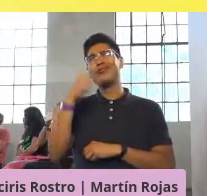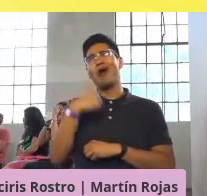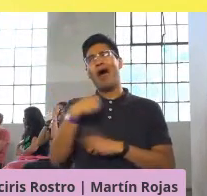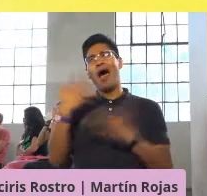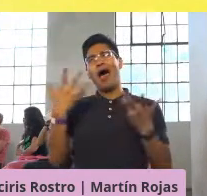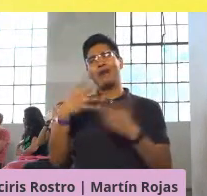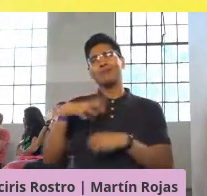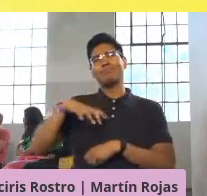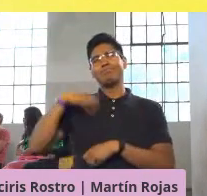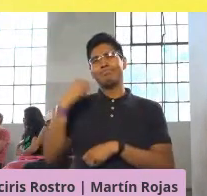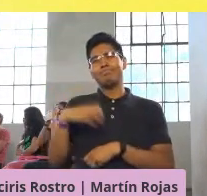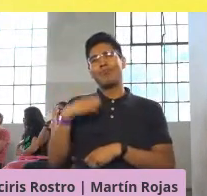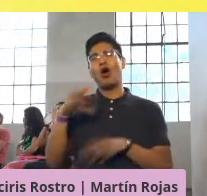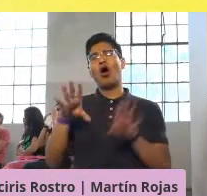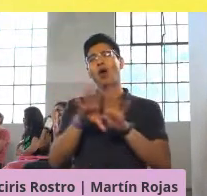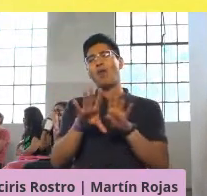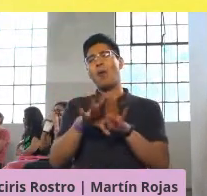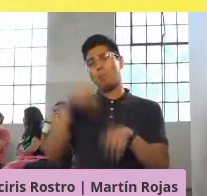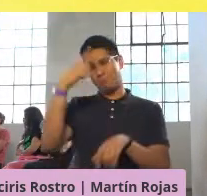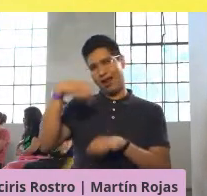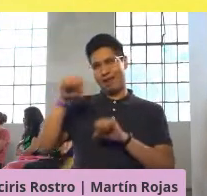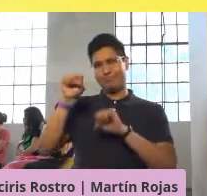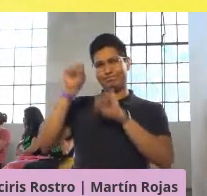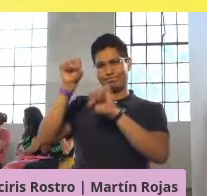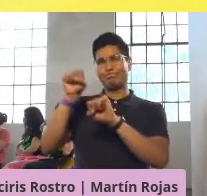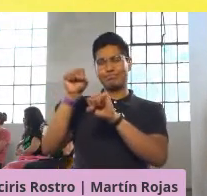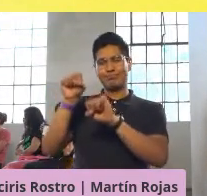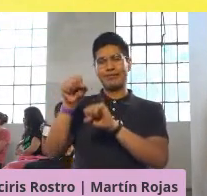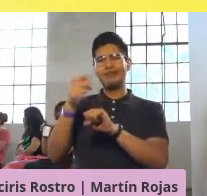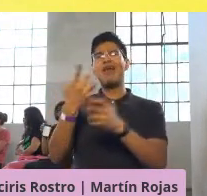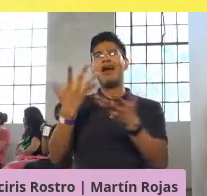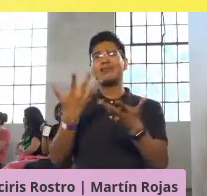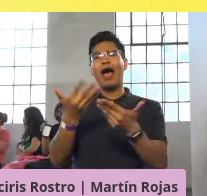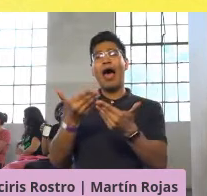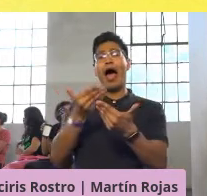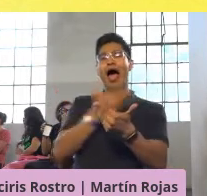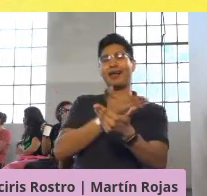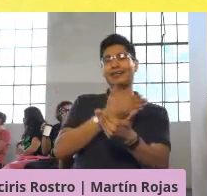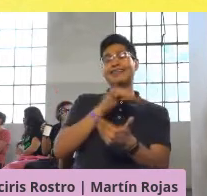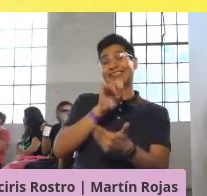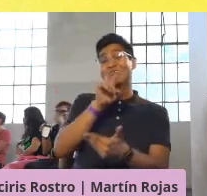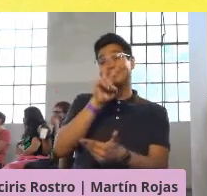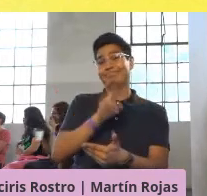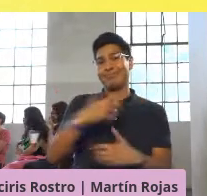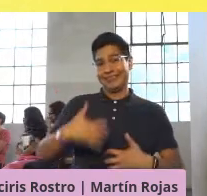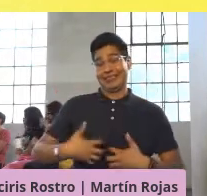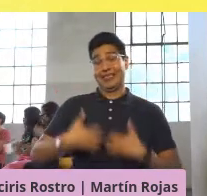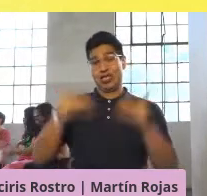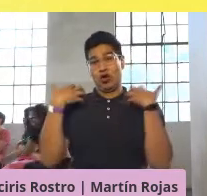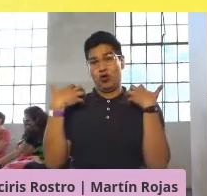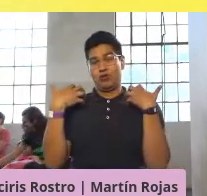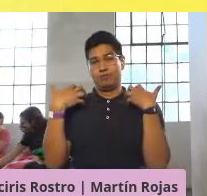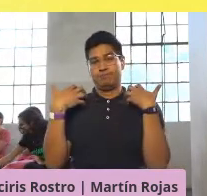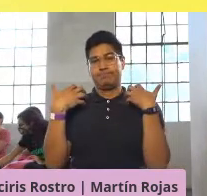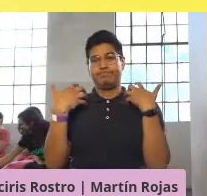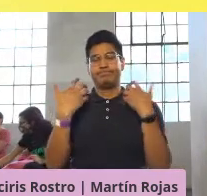acto activista, vamos a decirle así, creo que sí es la indignación, como bien dijeron, ¿no?